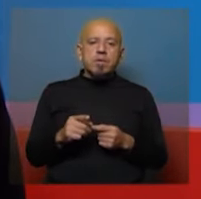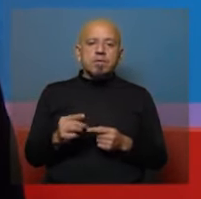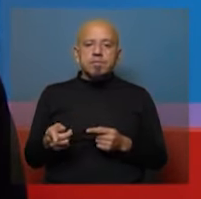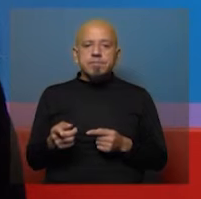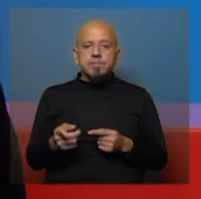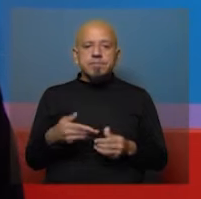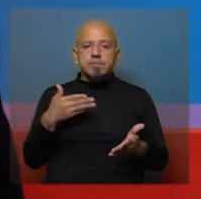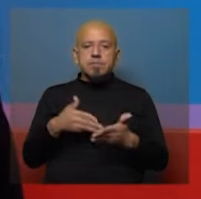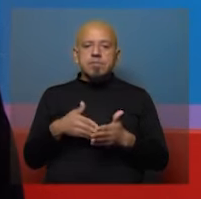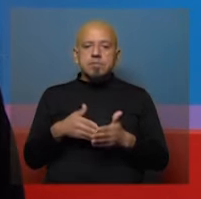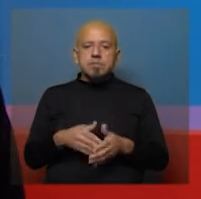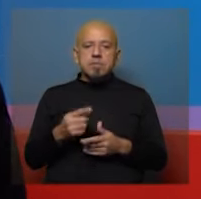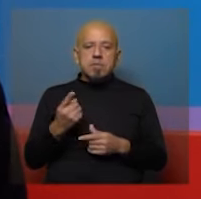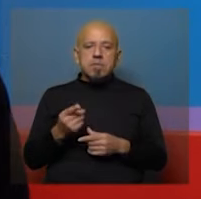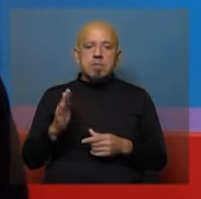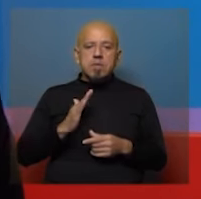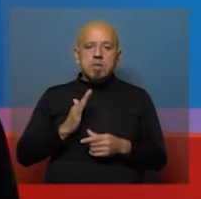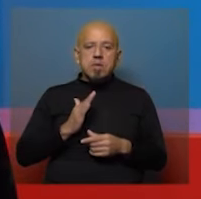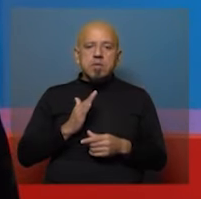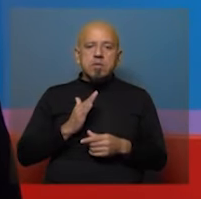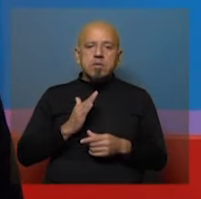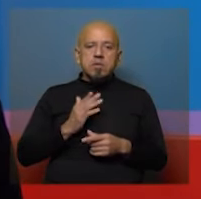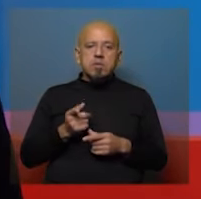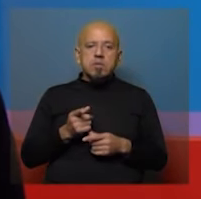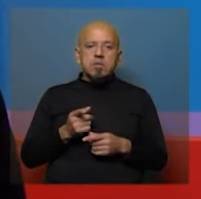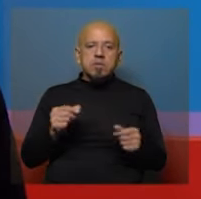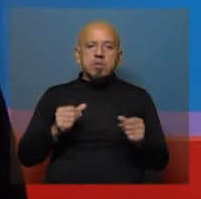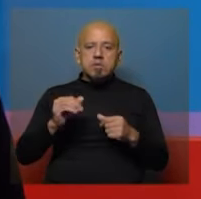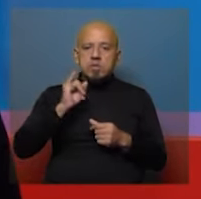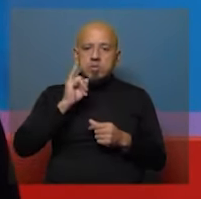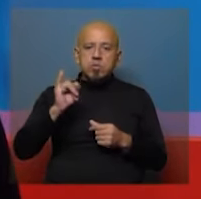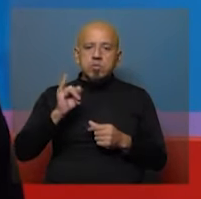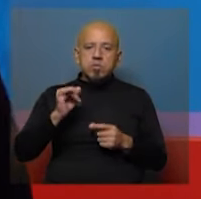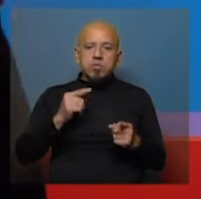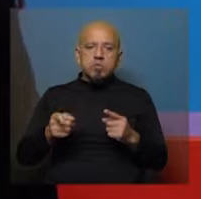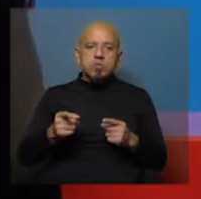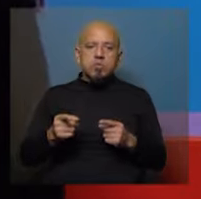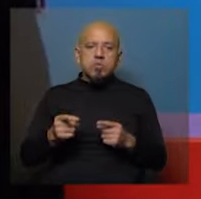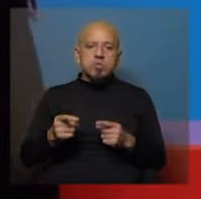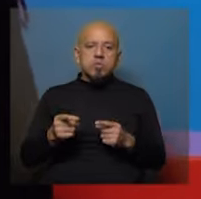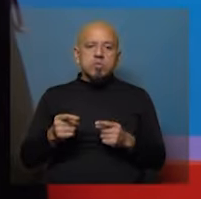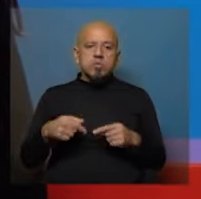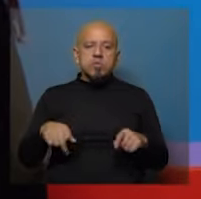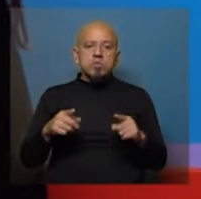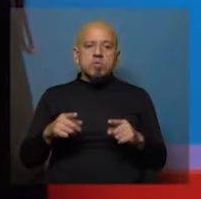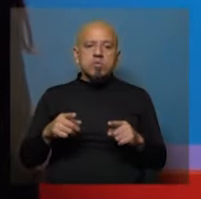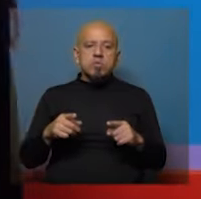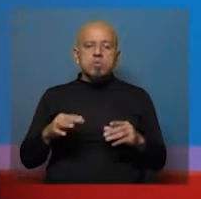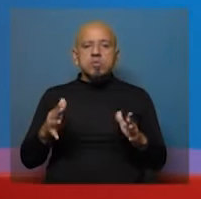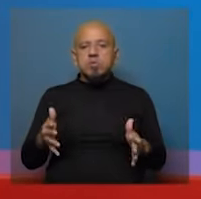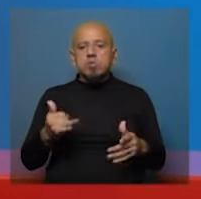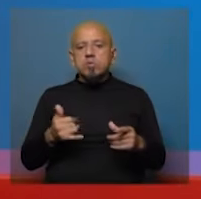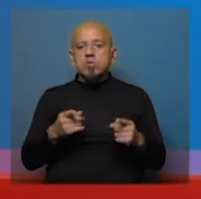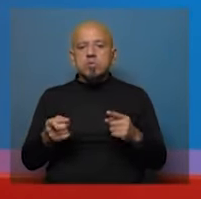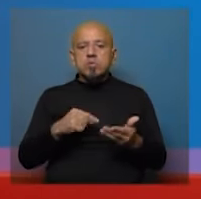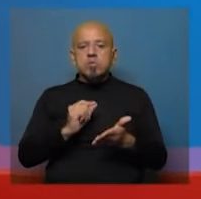obstáculos primeros que tienen las mujeres en ir a hacer la denuncia en que no le creen o en que la mandan a otra seccional o en que tiene que ir con